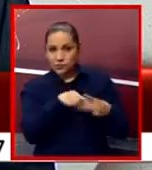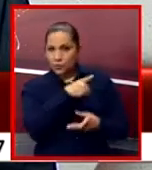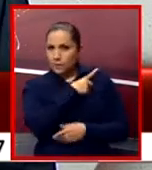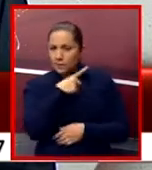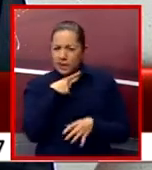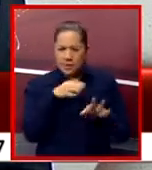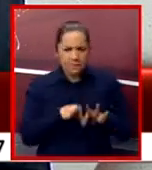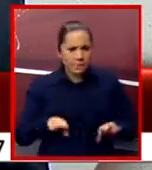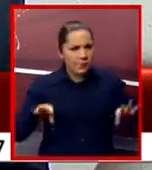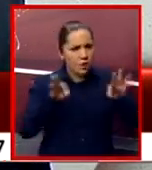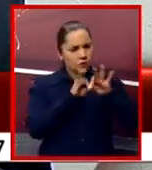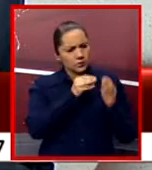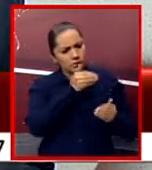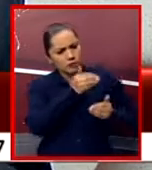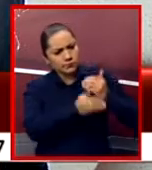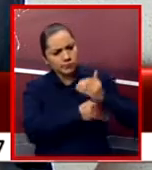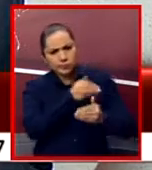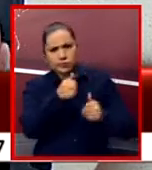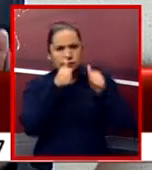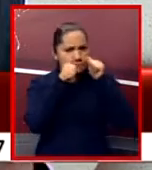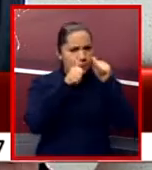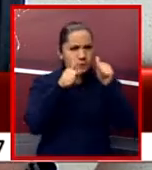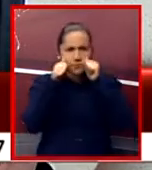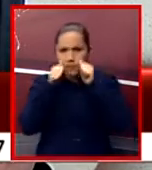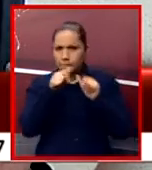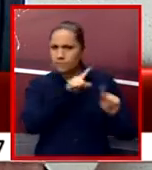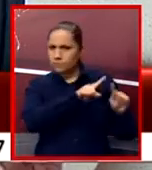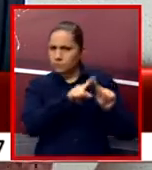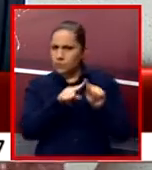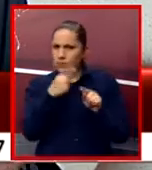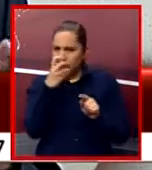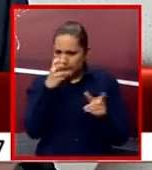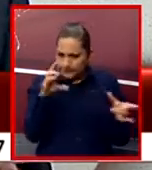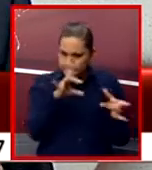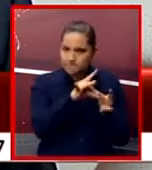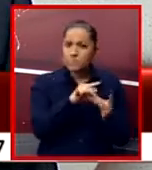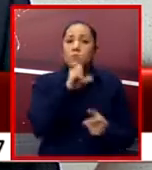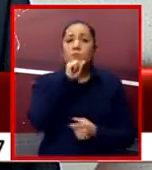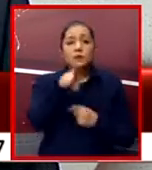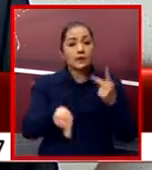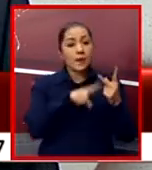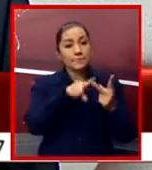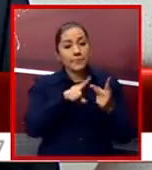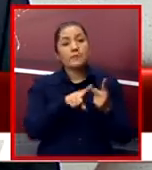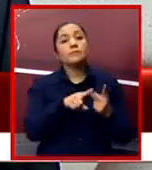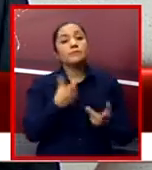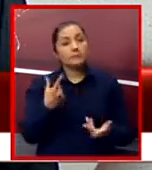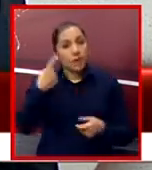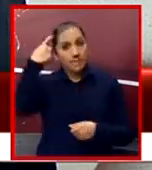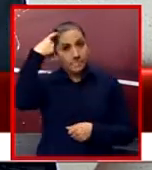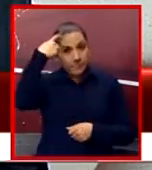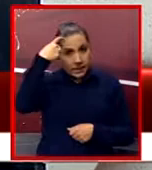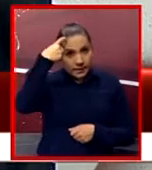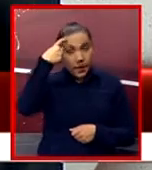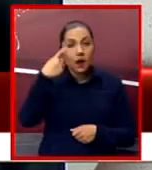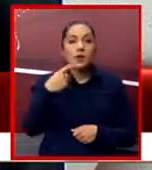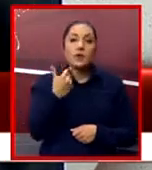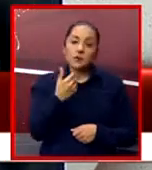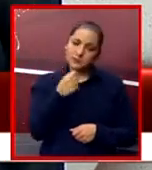demográfico y las nuevas necesidades, y un tema creciente de necesidad, salud mental y adicciones.